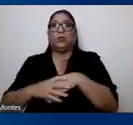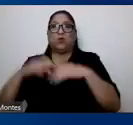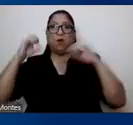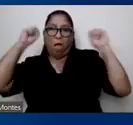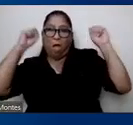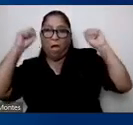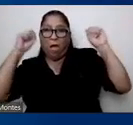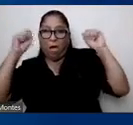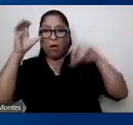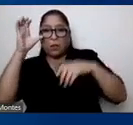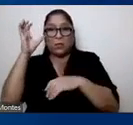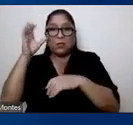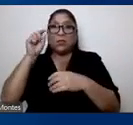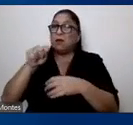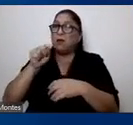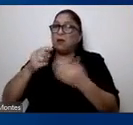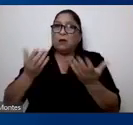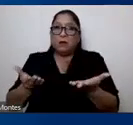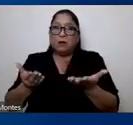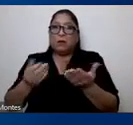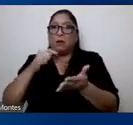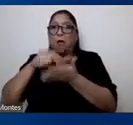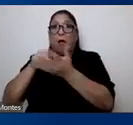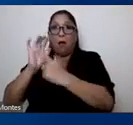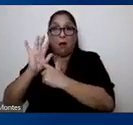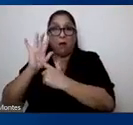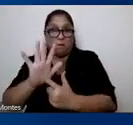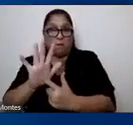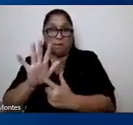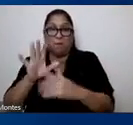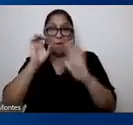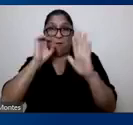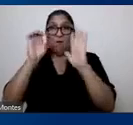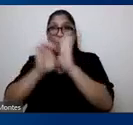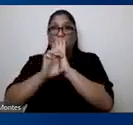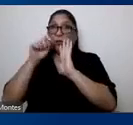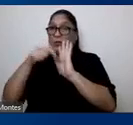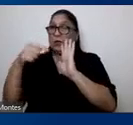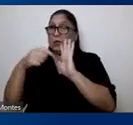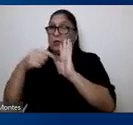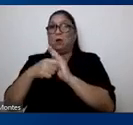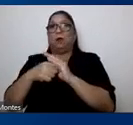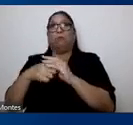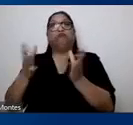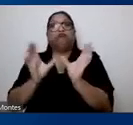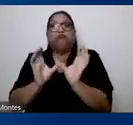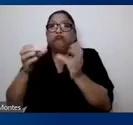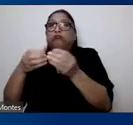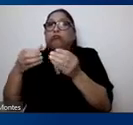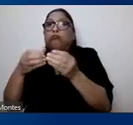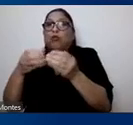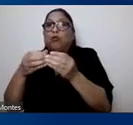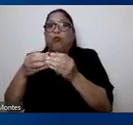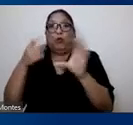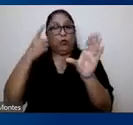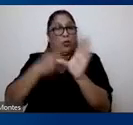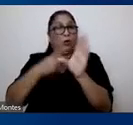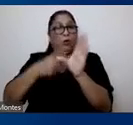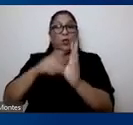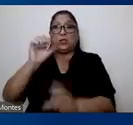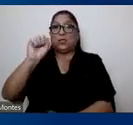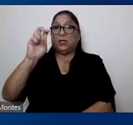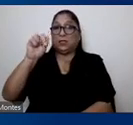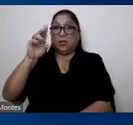China, y que a la imagen del Partido Comunista del Perú, el grupo y facción terrorista Sendero